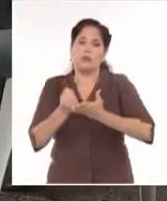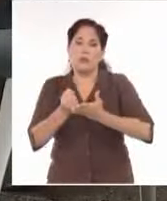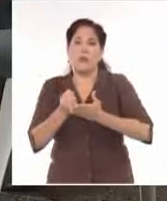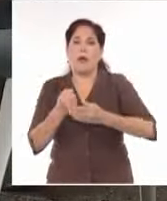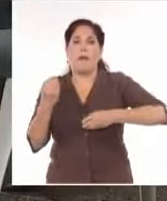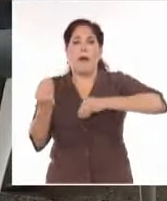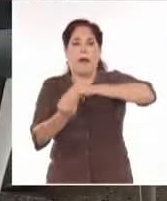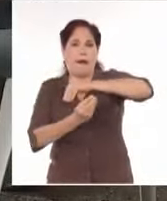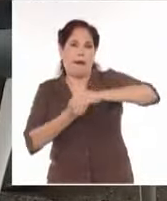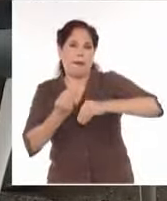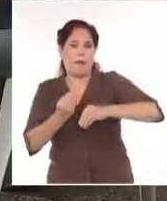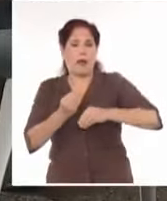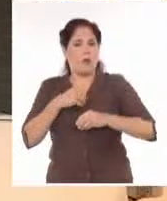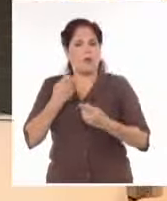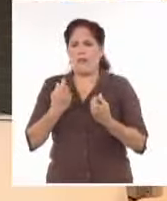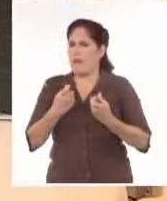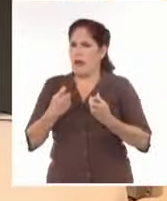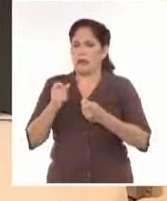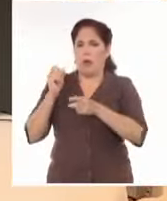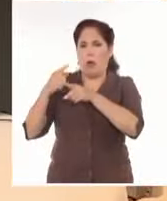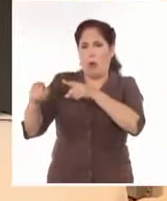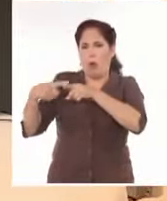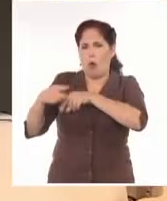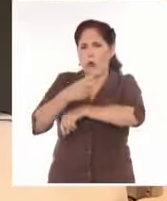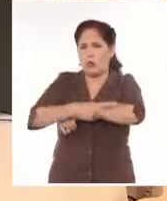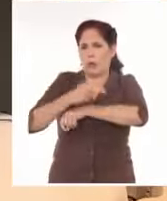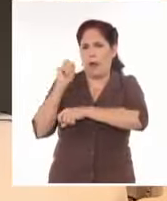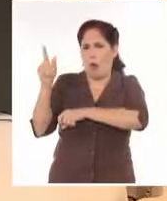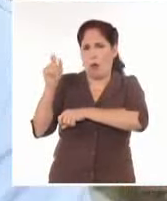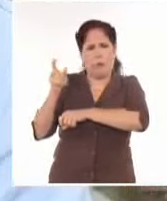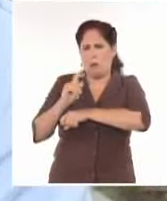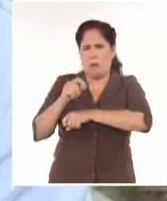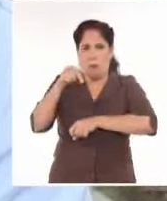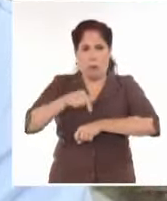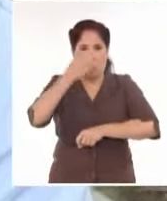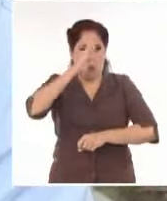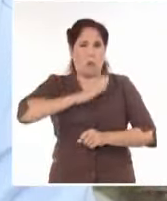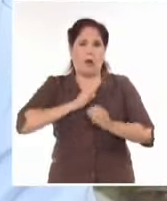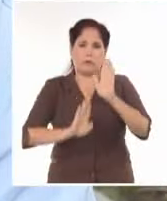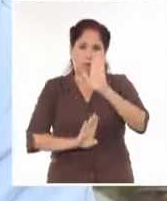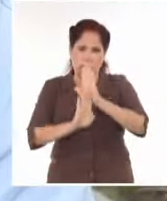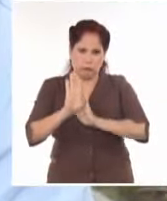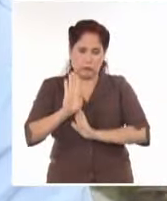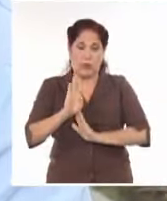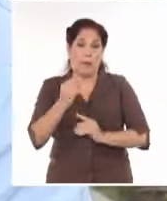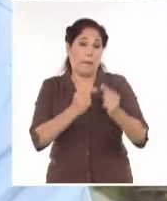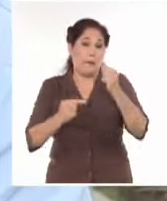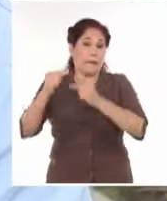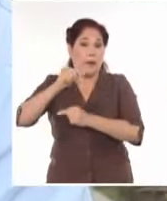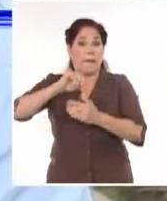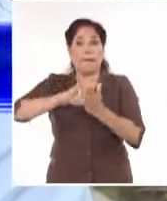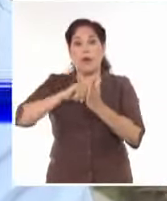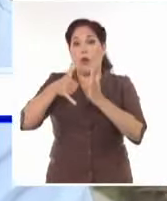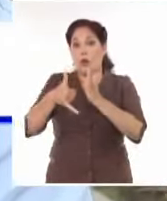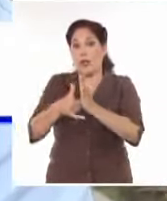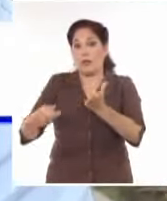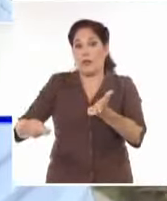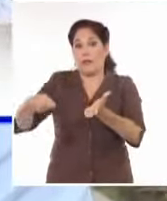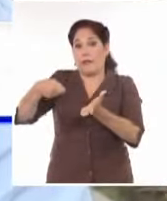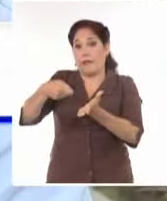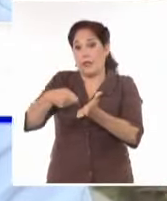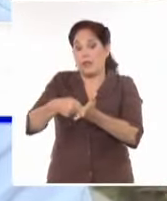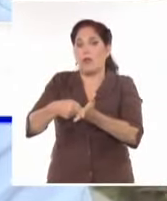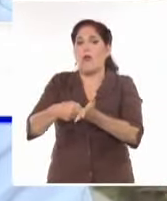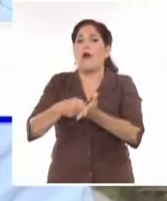de importaciones, 17 de ellos en proceso de negociación. Estamos priorizando proyectos de inversión extranjera en el cultivo del